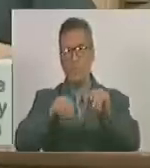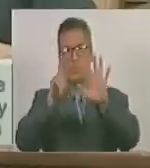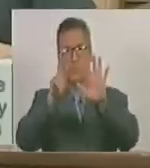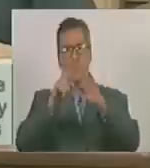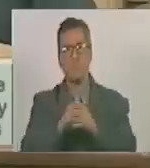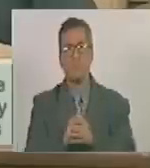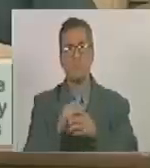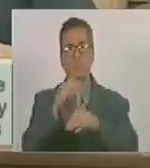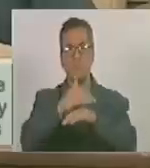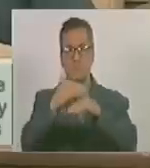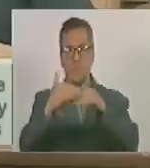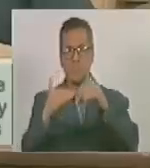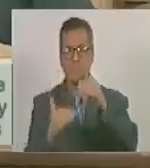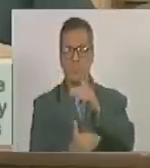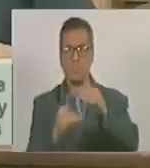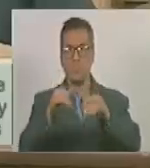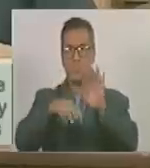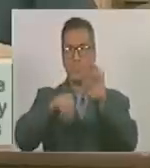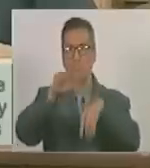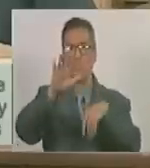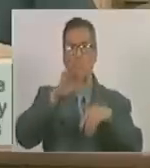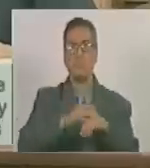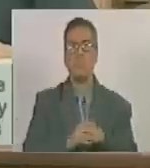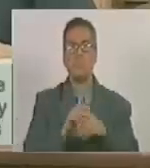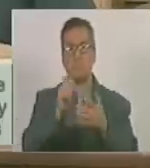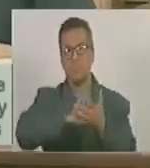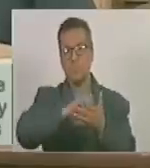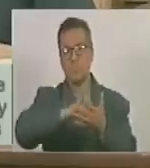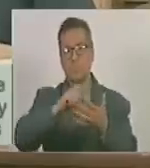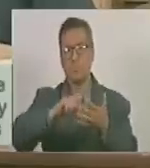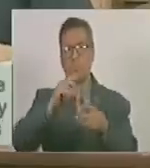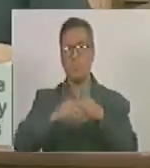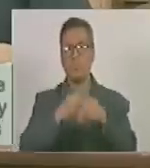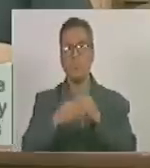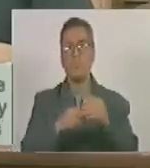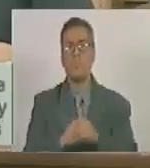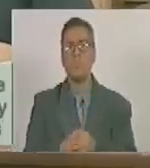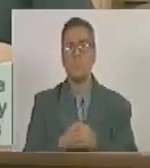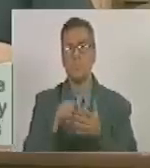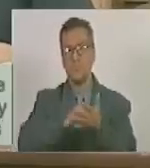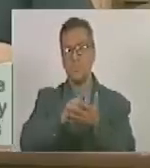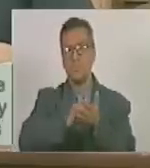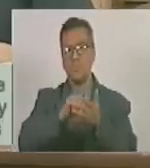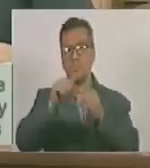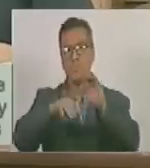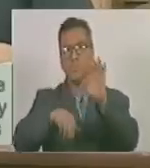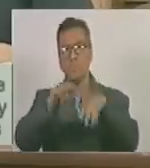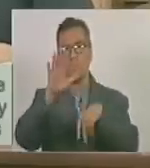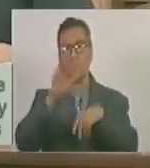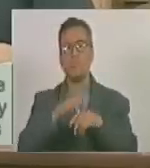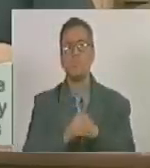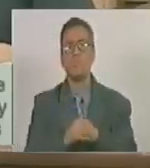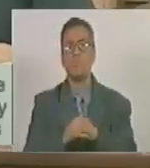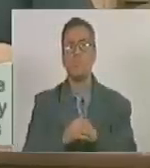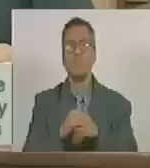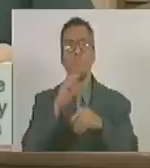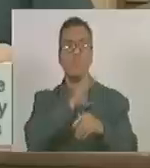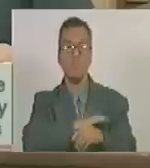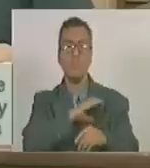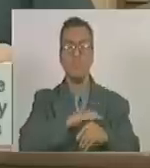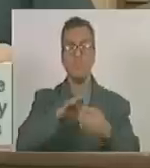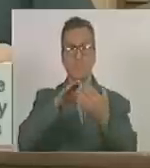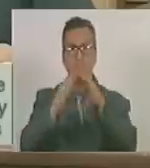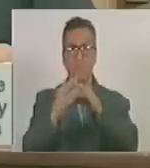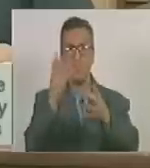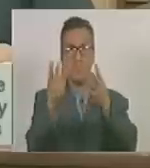17, que pasa a ser el artículo 15, quedando redactado de la siguiente manera. Artículo 15. Los consejos